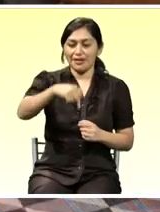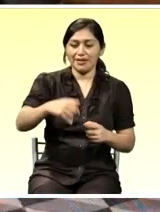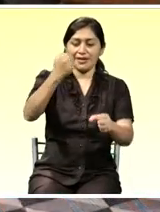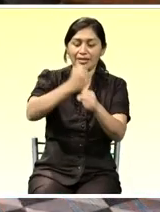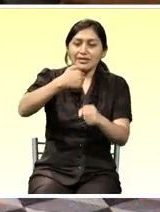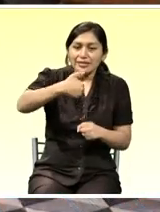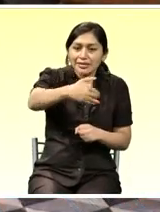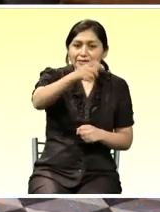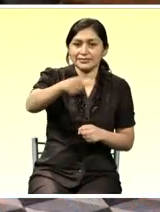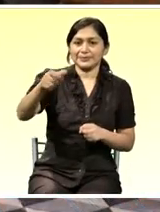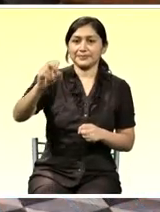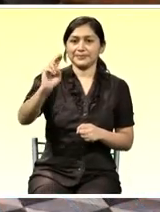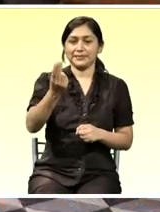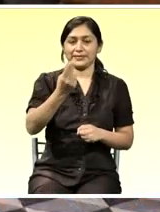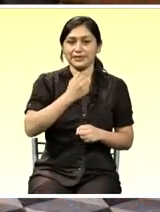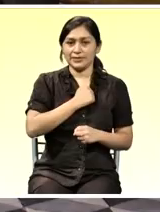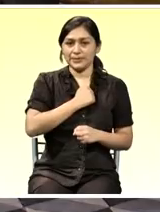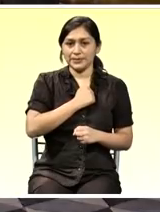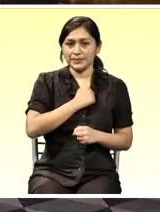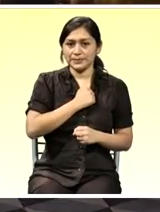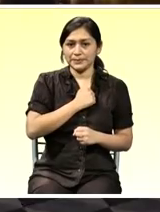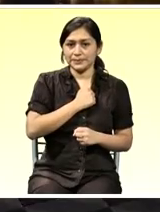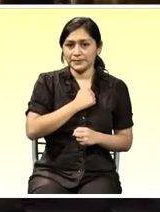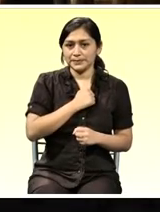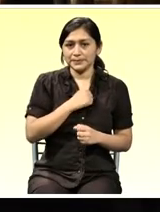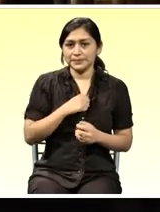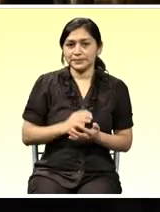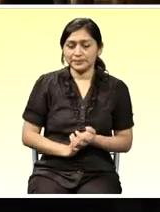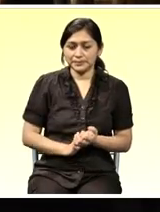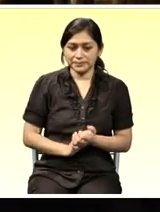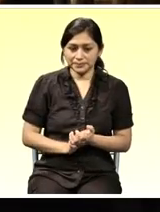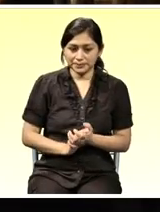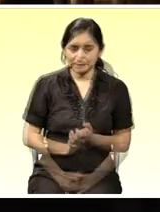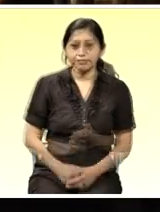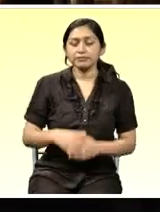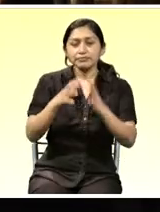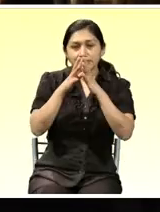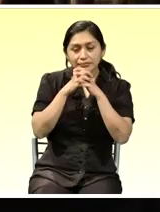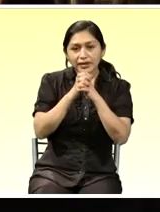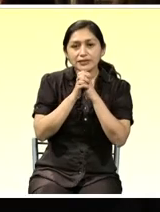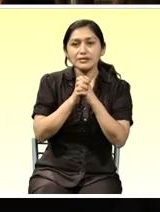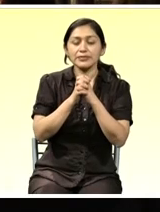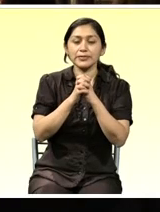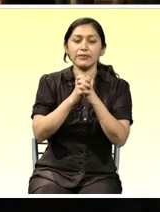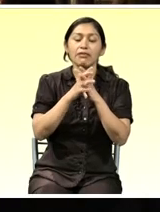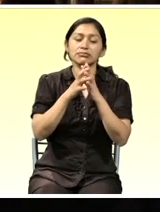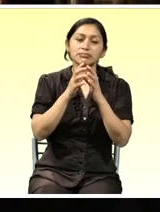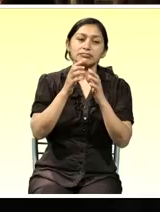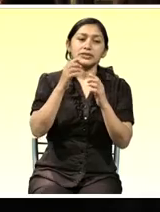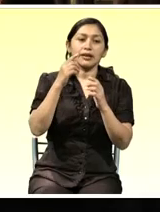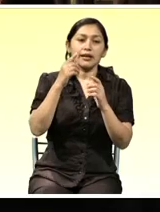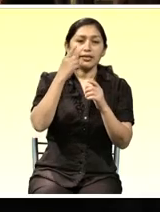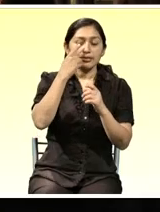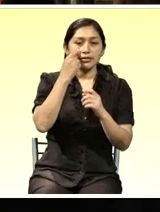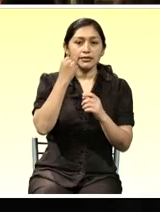en la hora de nuestra muerte. Amén. Recemos ahora las oraciones que corresponden al segundo